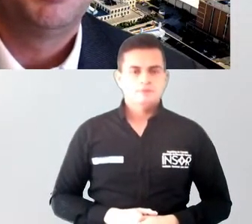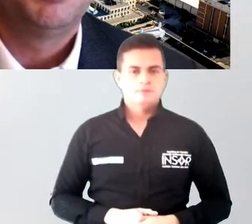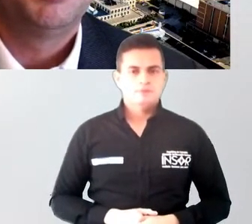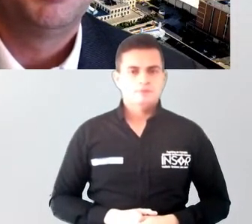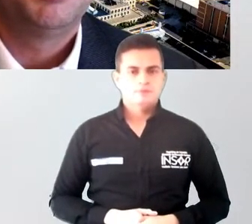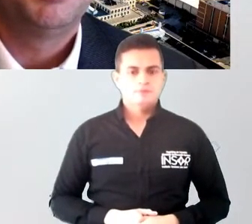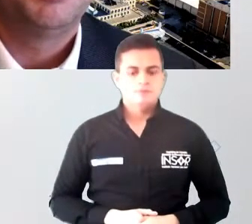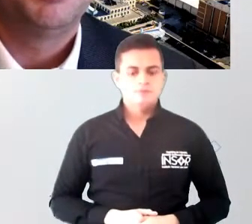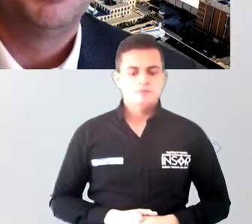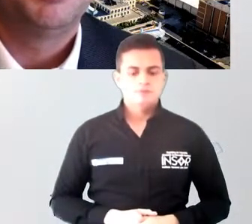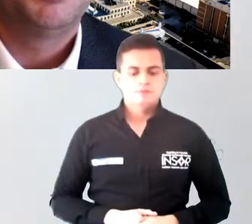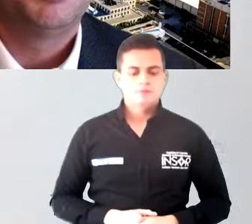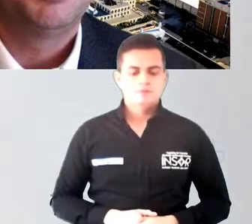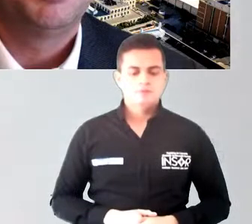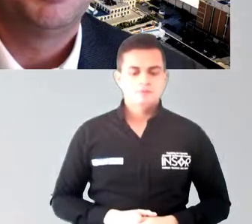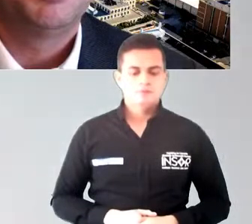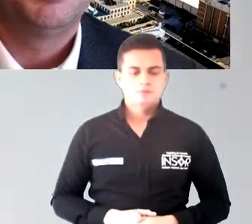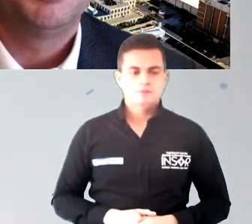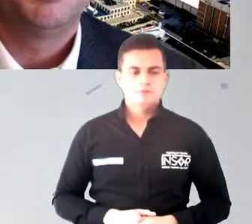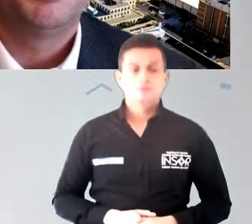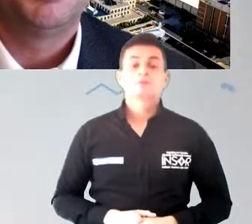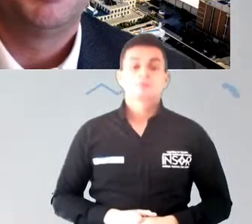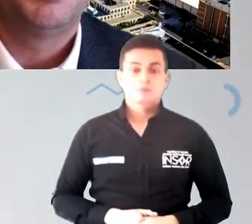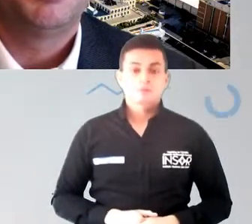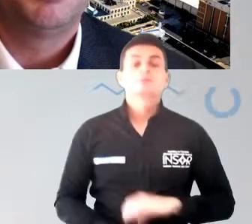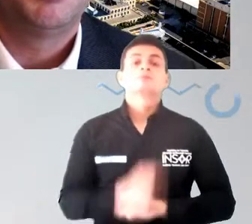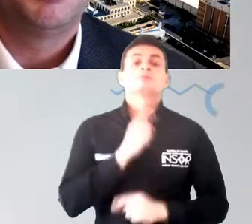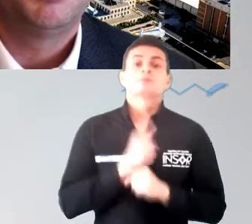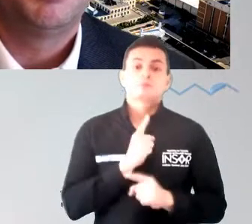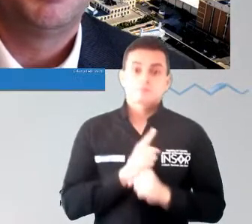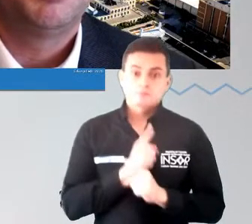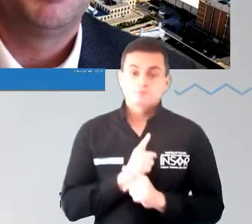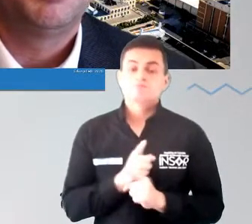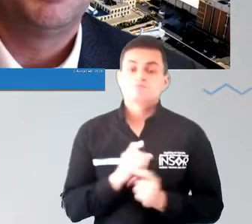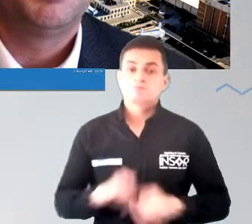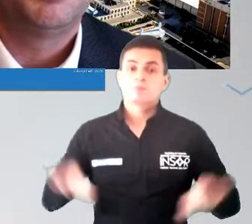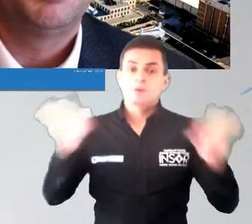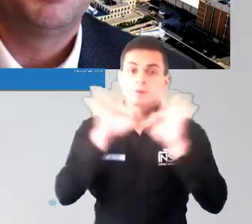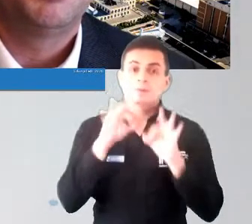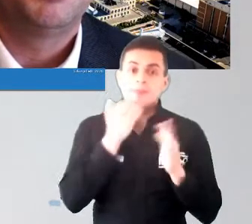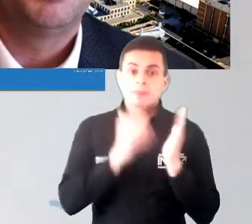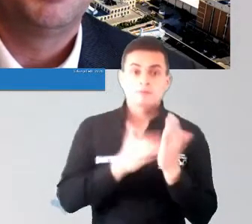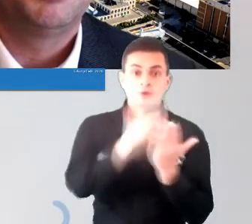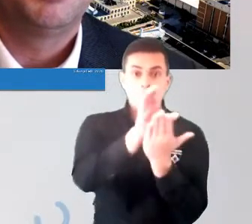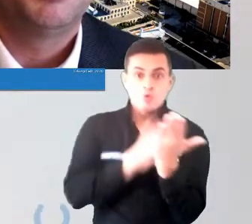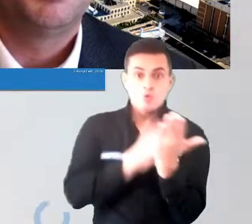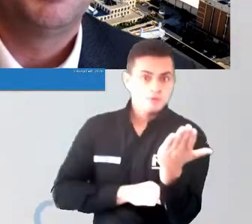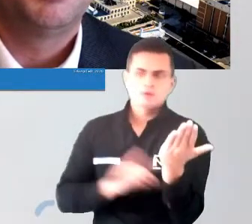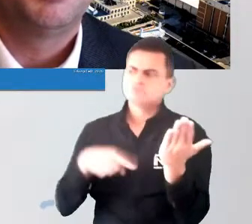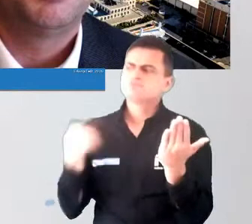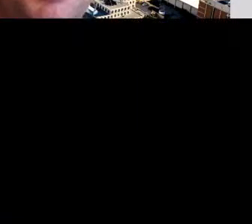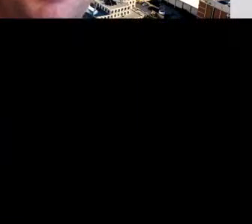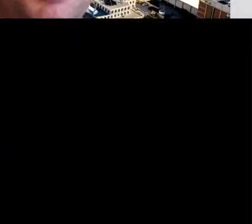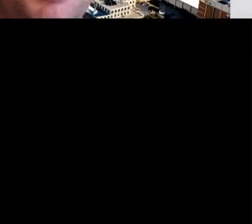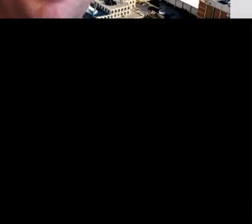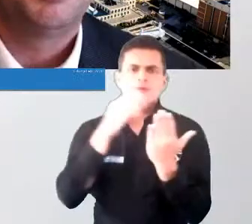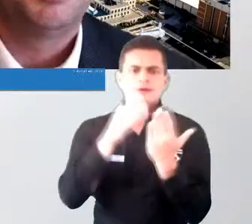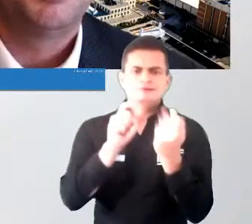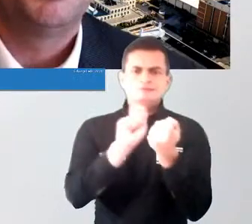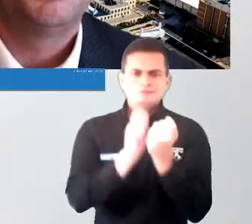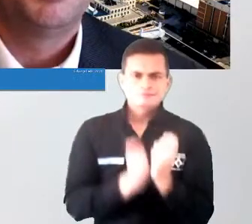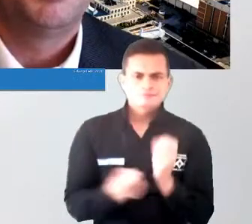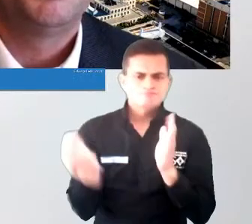totalmente vigencia. Estamos volcando muchos currículos hacia competencias, hacia estar